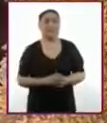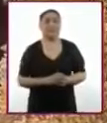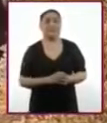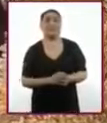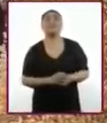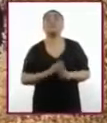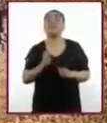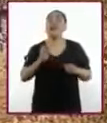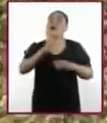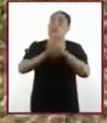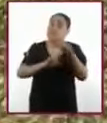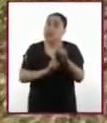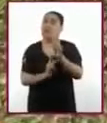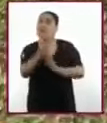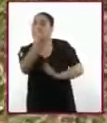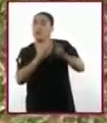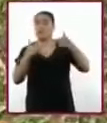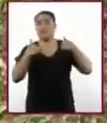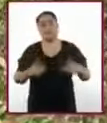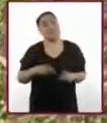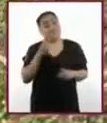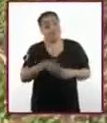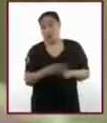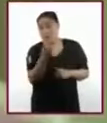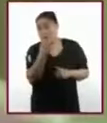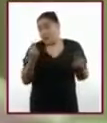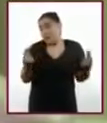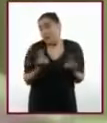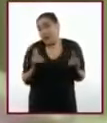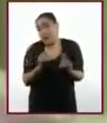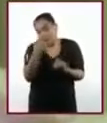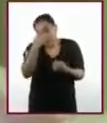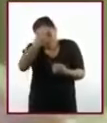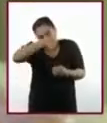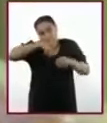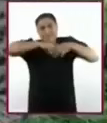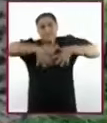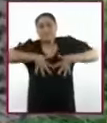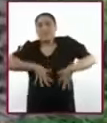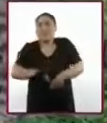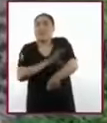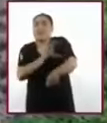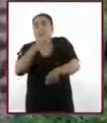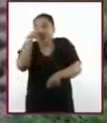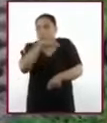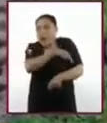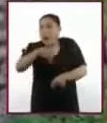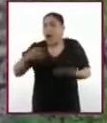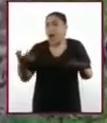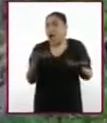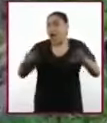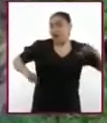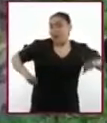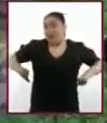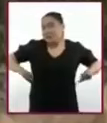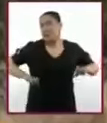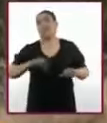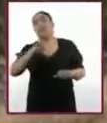Todos los seres vivos necesitamos comer para adquirir la materia y la energía que nos permite realizar diferentes actividades y